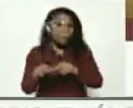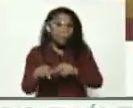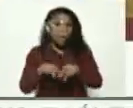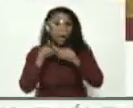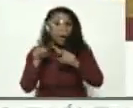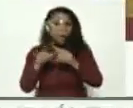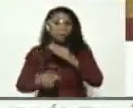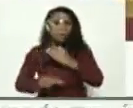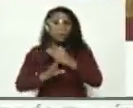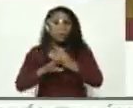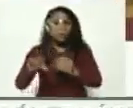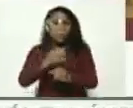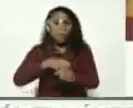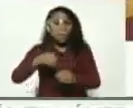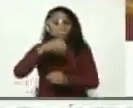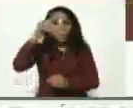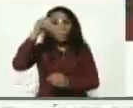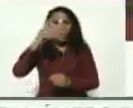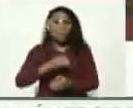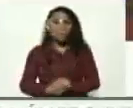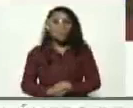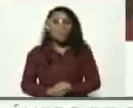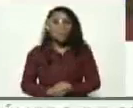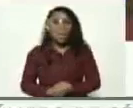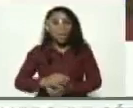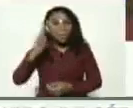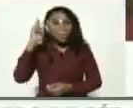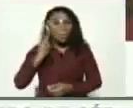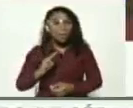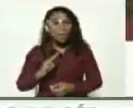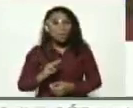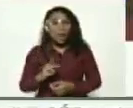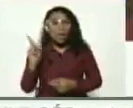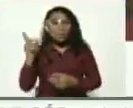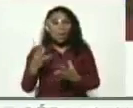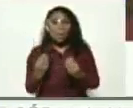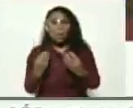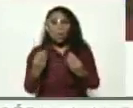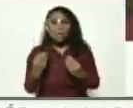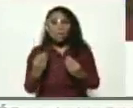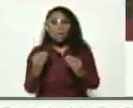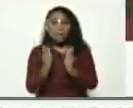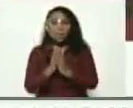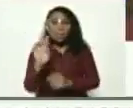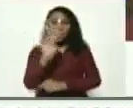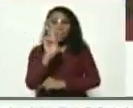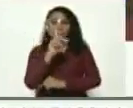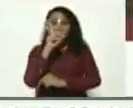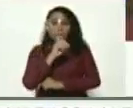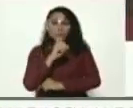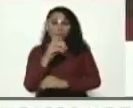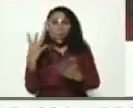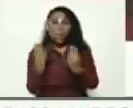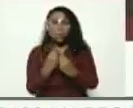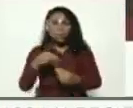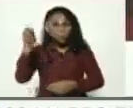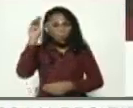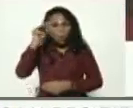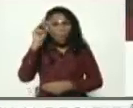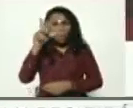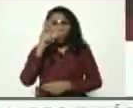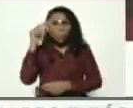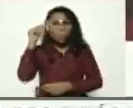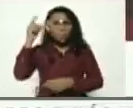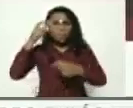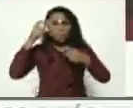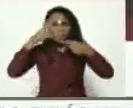estuvo allí su espíritu, en el Bolívar, en el Monte Sacro, a los 22 años, junto a su maestro Simón